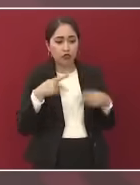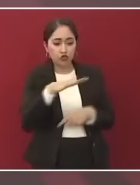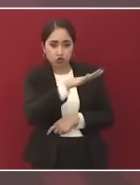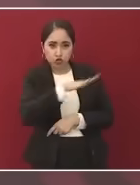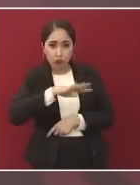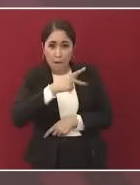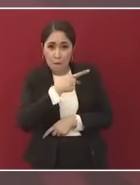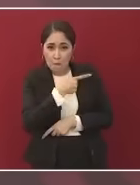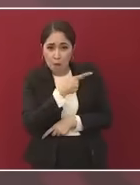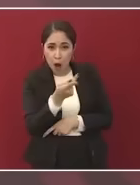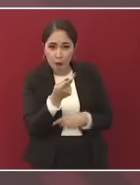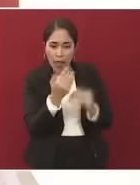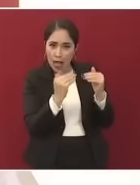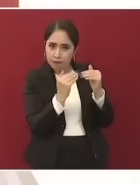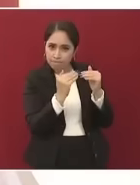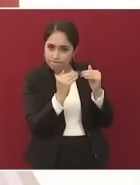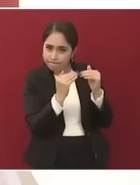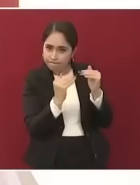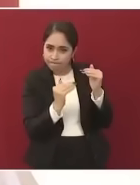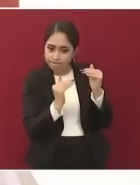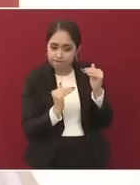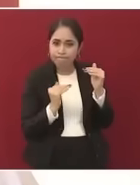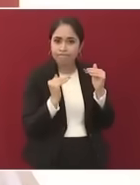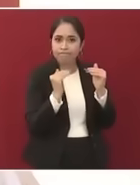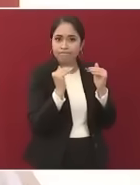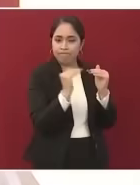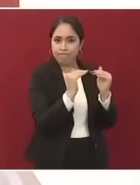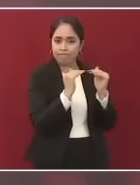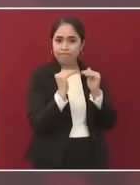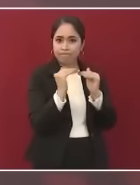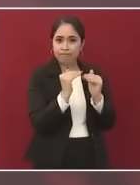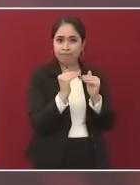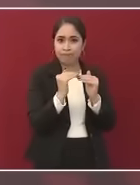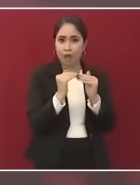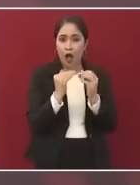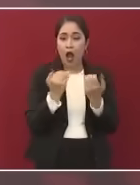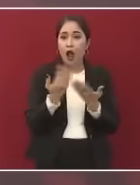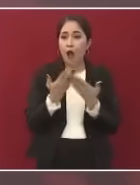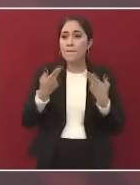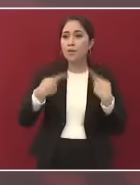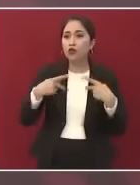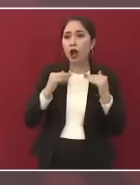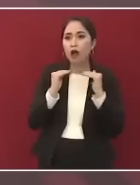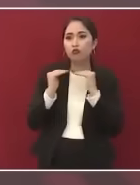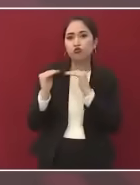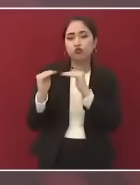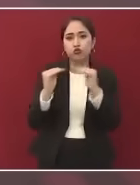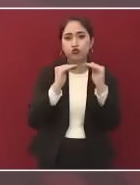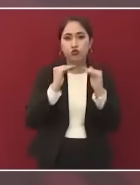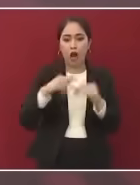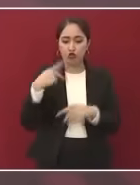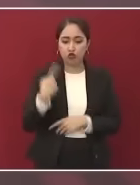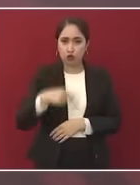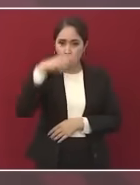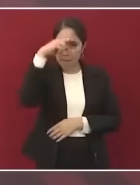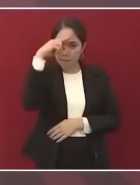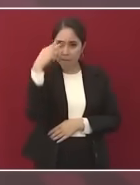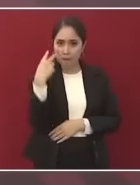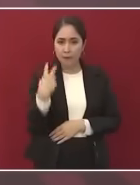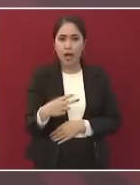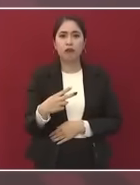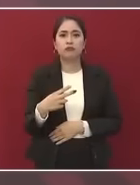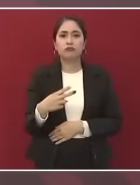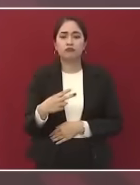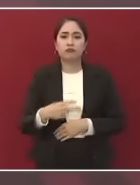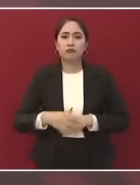antes de que acabe su sexenio llamó tanto la atención porque ocurrió a dos meses de que fue extraditado Ovidio Guzmán López uno de los